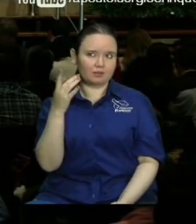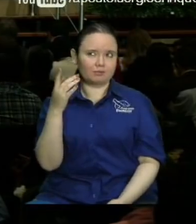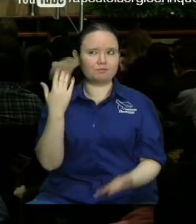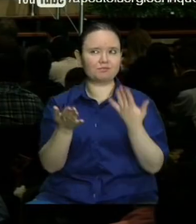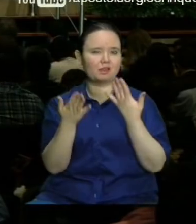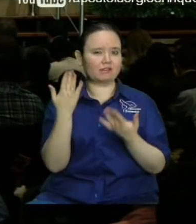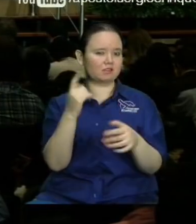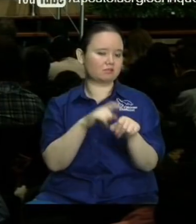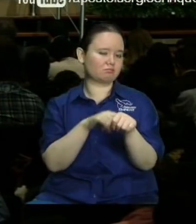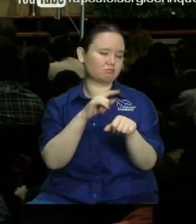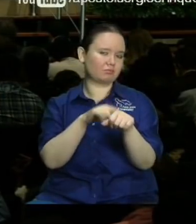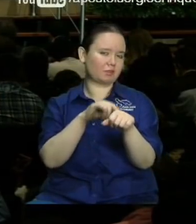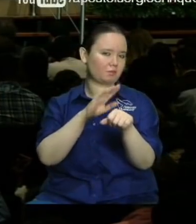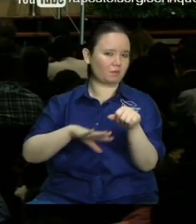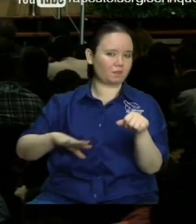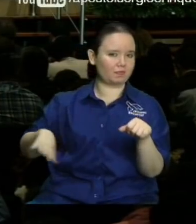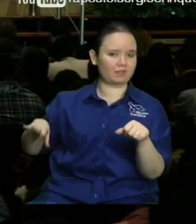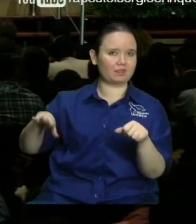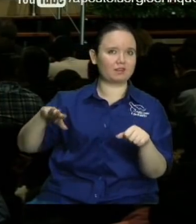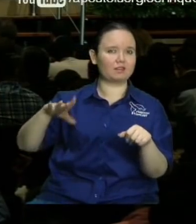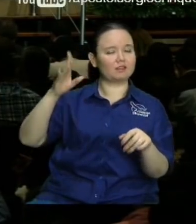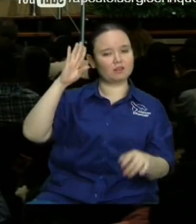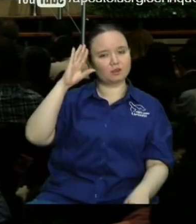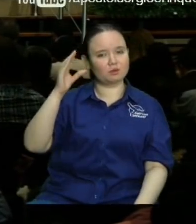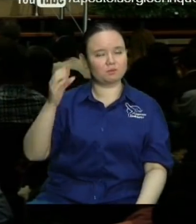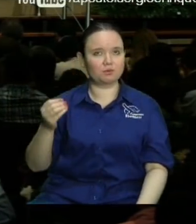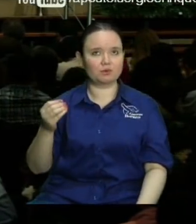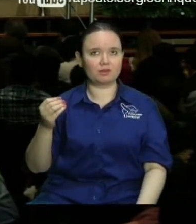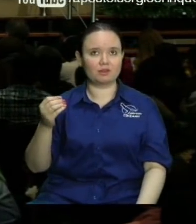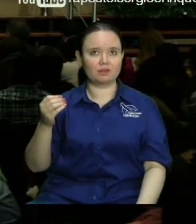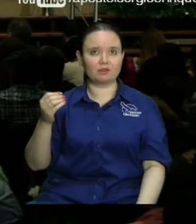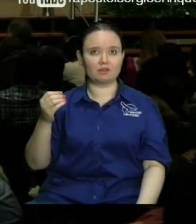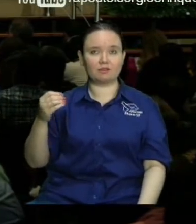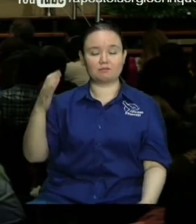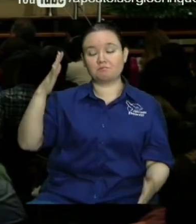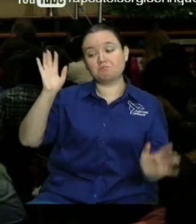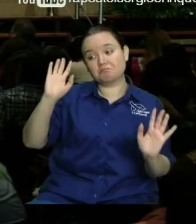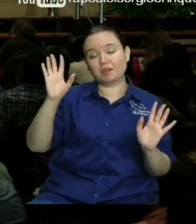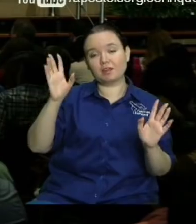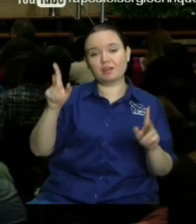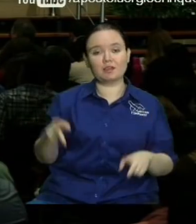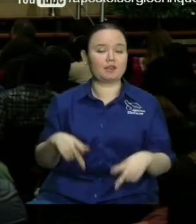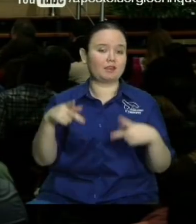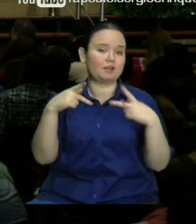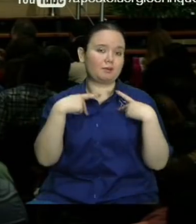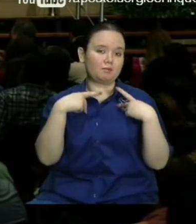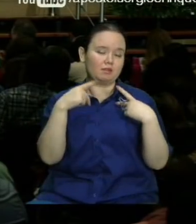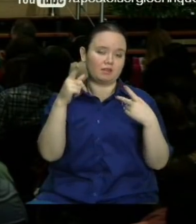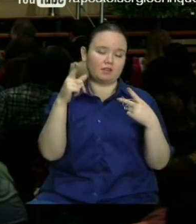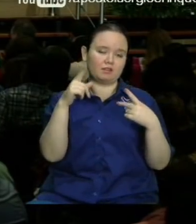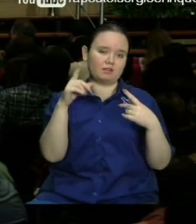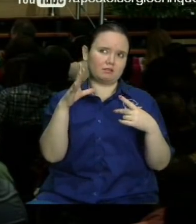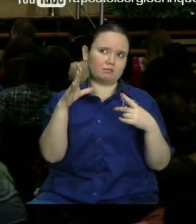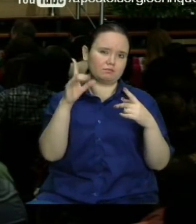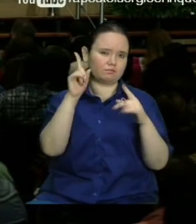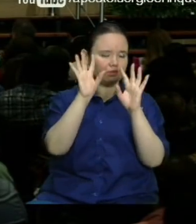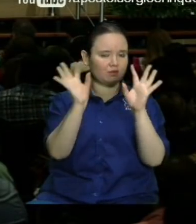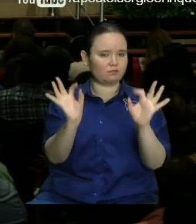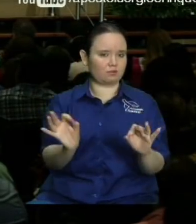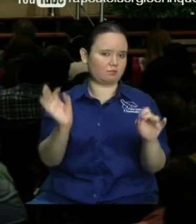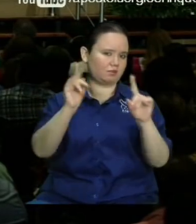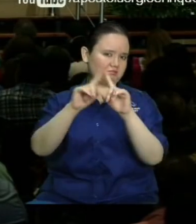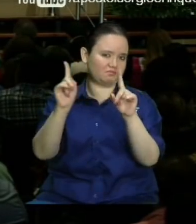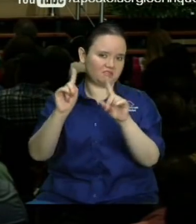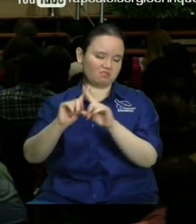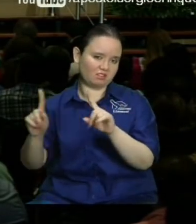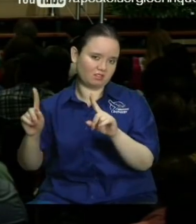atrasados, ¿verdad? Que estaban, qué sé yo, en traje de baño, o que no habían hecho cosas, que vivían de manera primitiva.